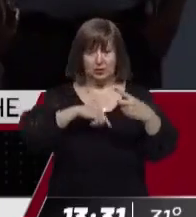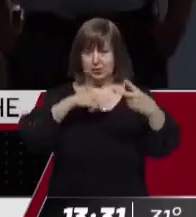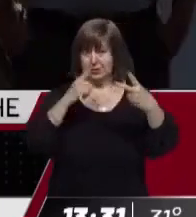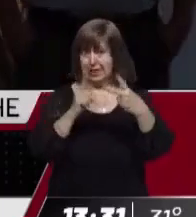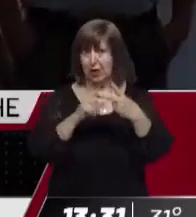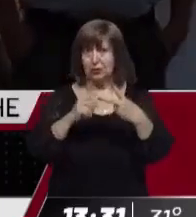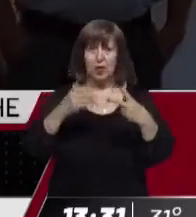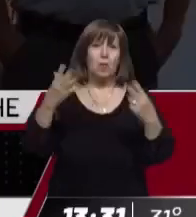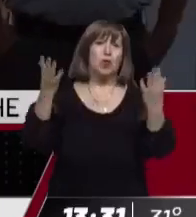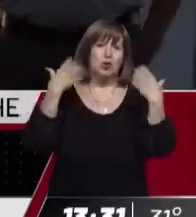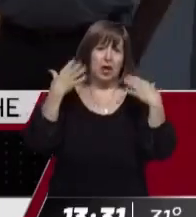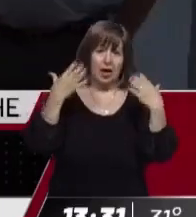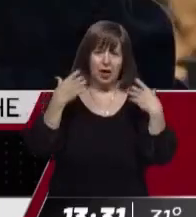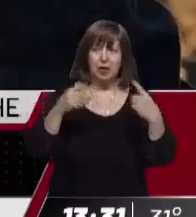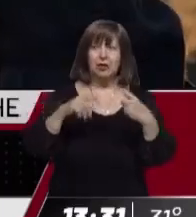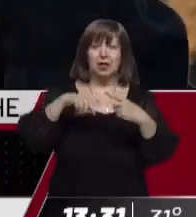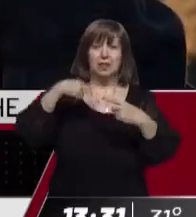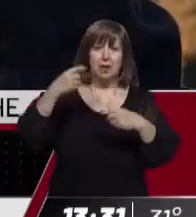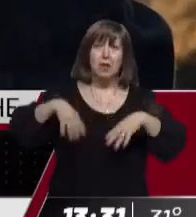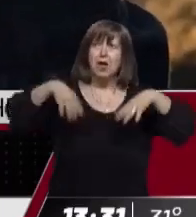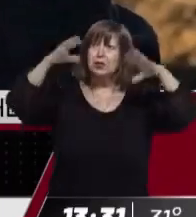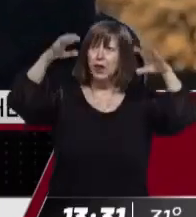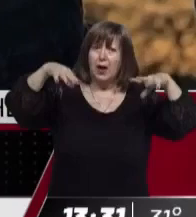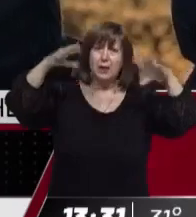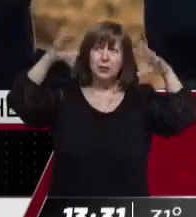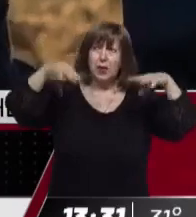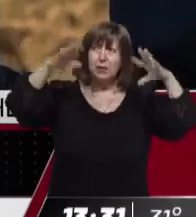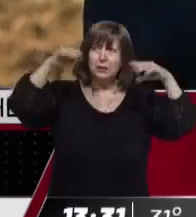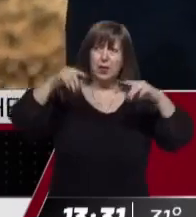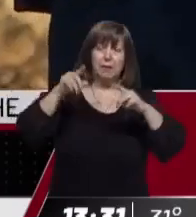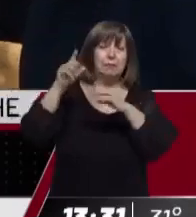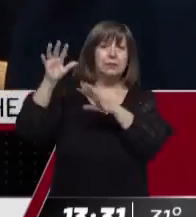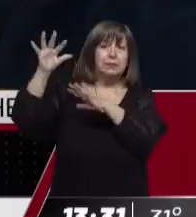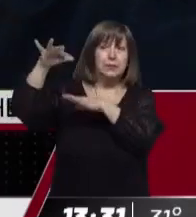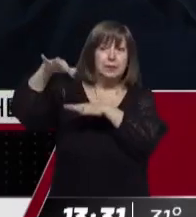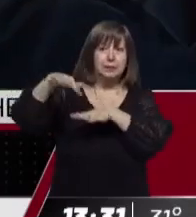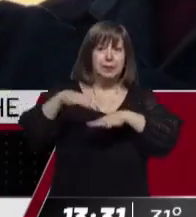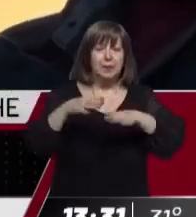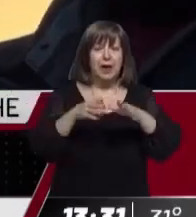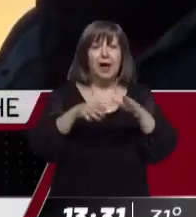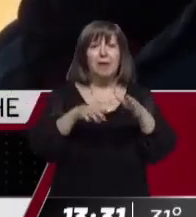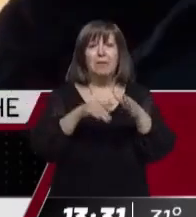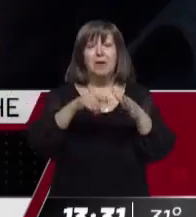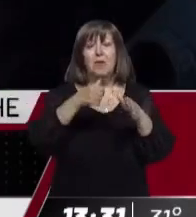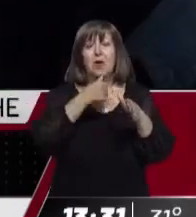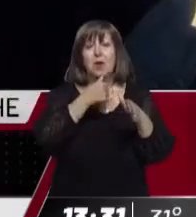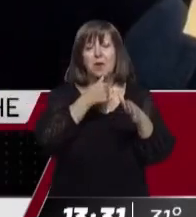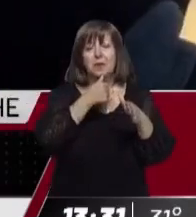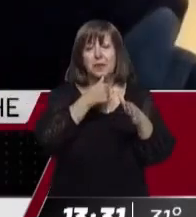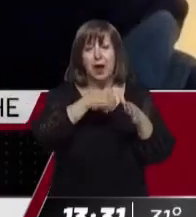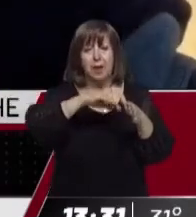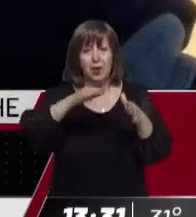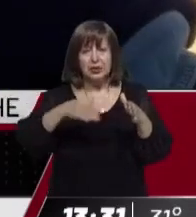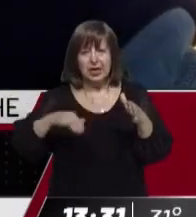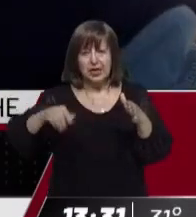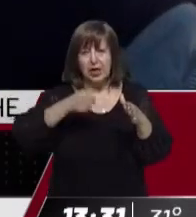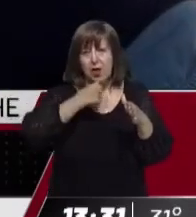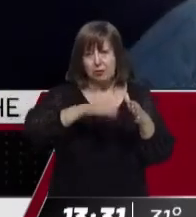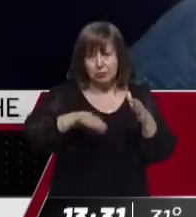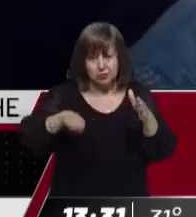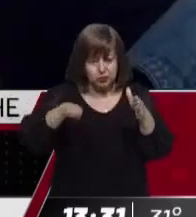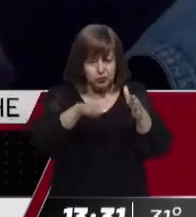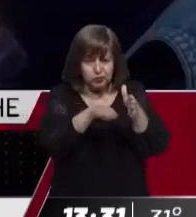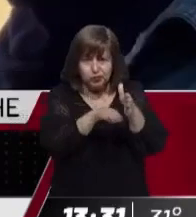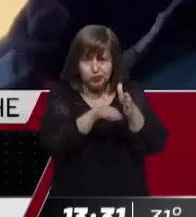que eso, gracias a Dios, los ha bendecido por eso. Y bueno, como el dique se rebalsó de agua, es